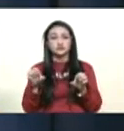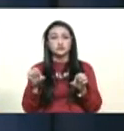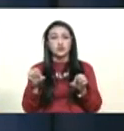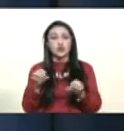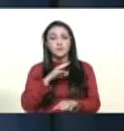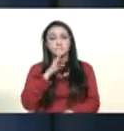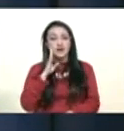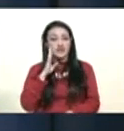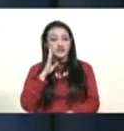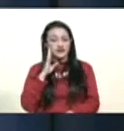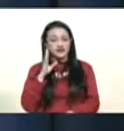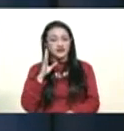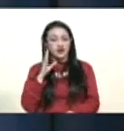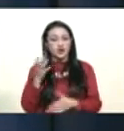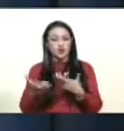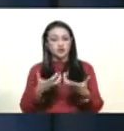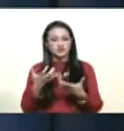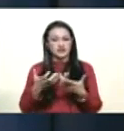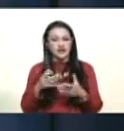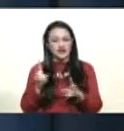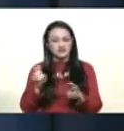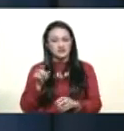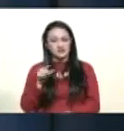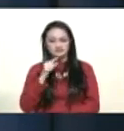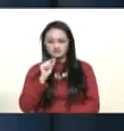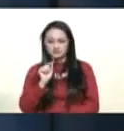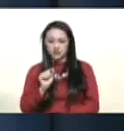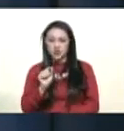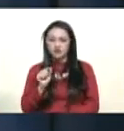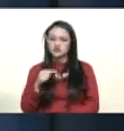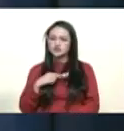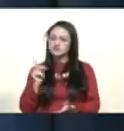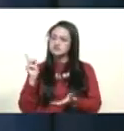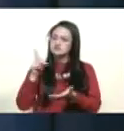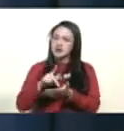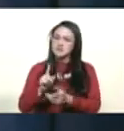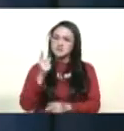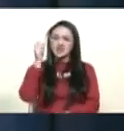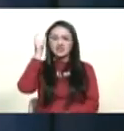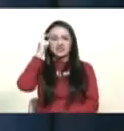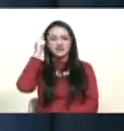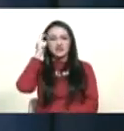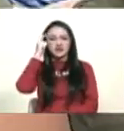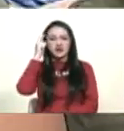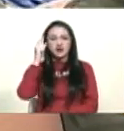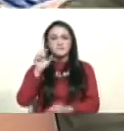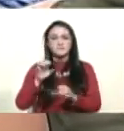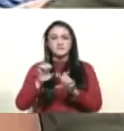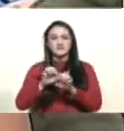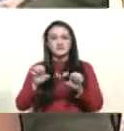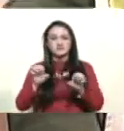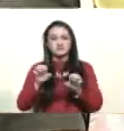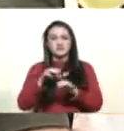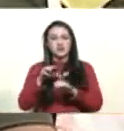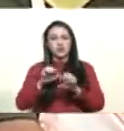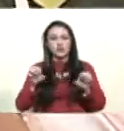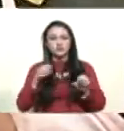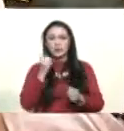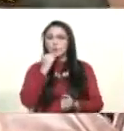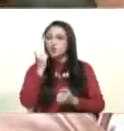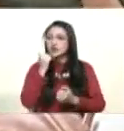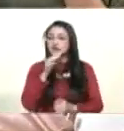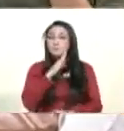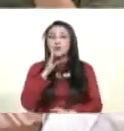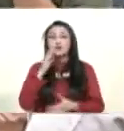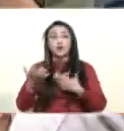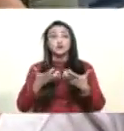madres cocineras. Desde el primer día que llegué al Ministerio de Educación tuve una protesta de las madres cocineras todos los